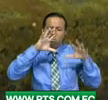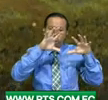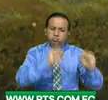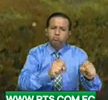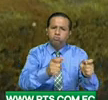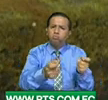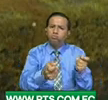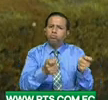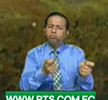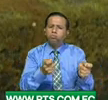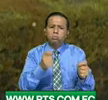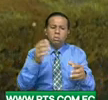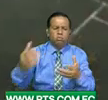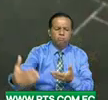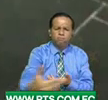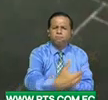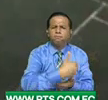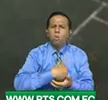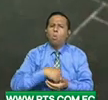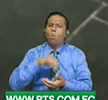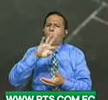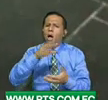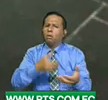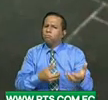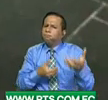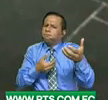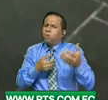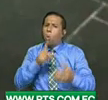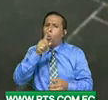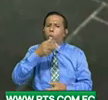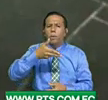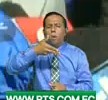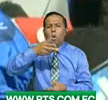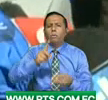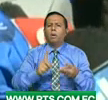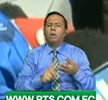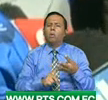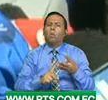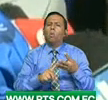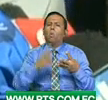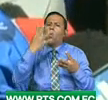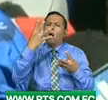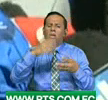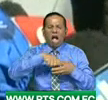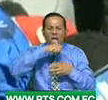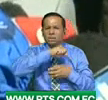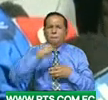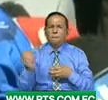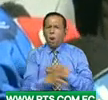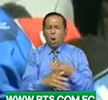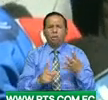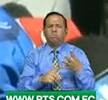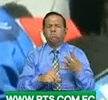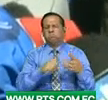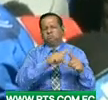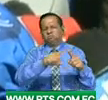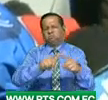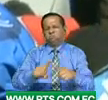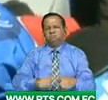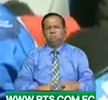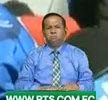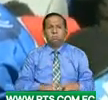encontraron 4 fusiles, 3 pistolas, un revólver y 4 granadas de uso militar. Identificar cabecillas para trasladarlos a los centros de